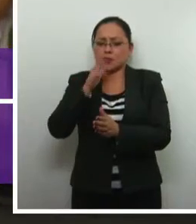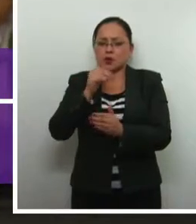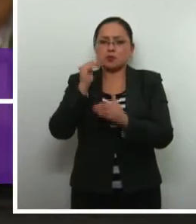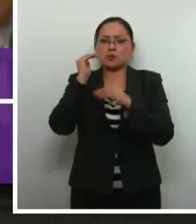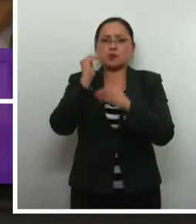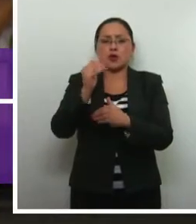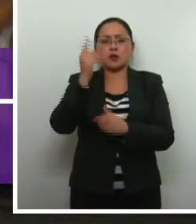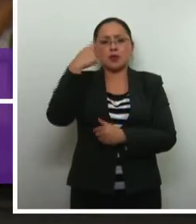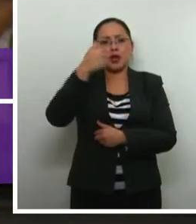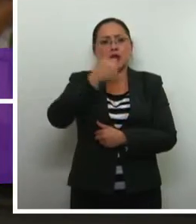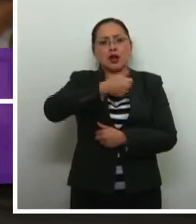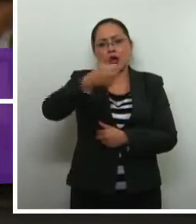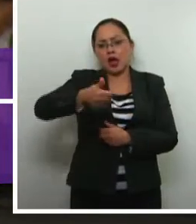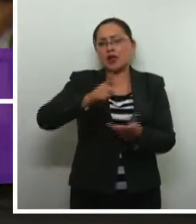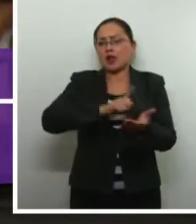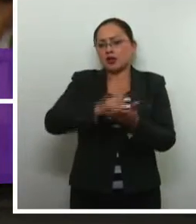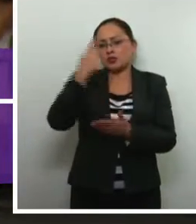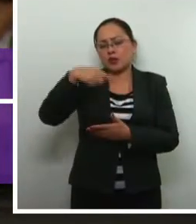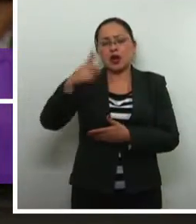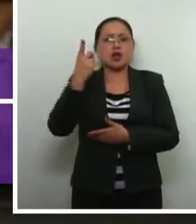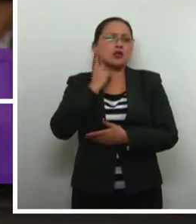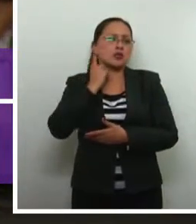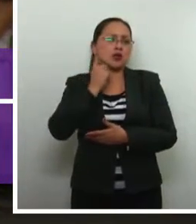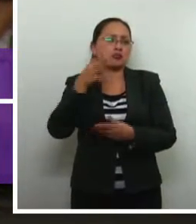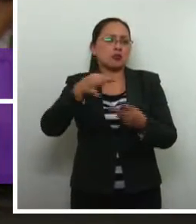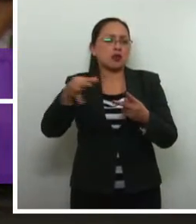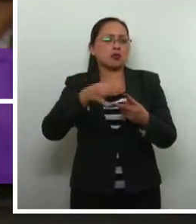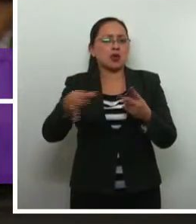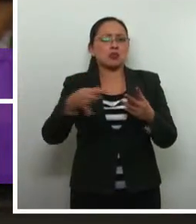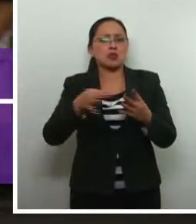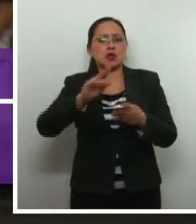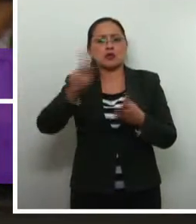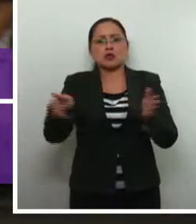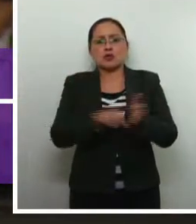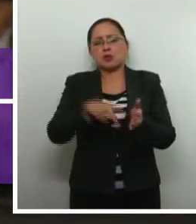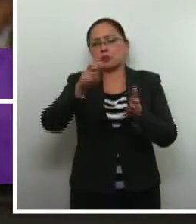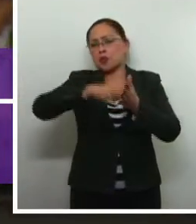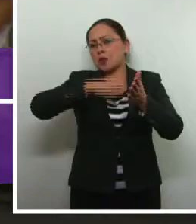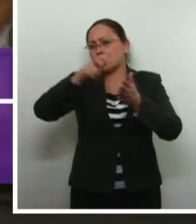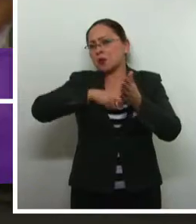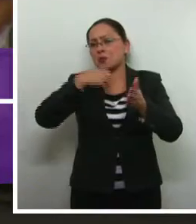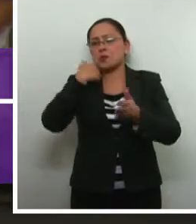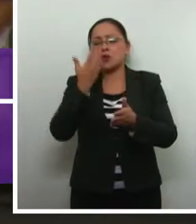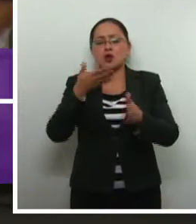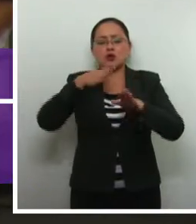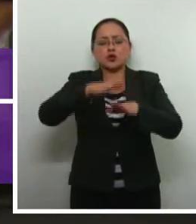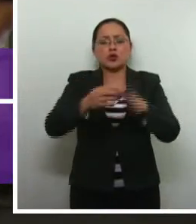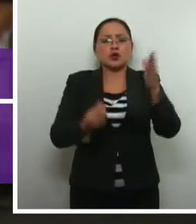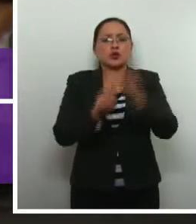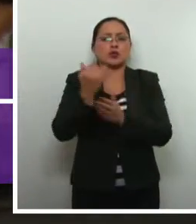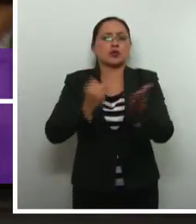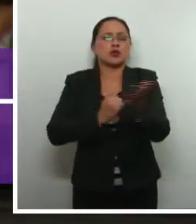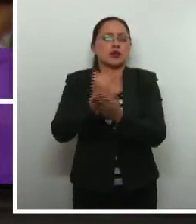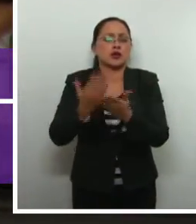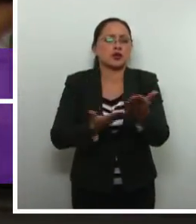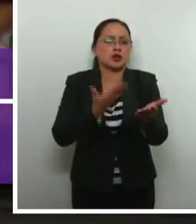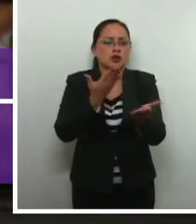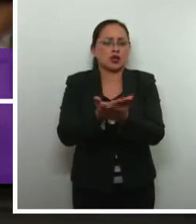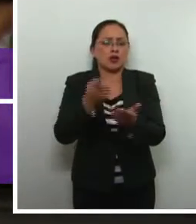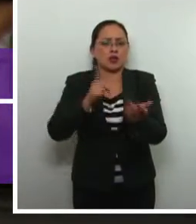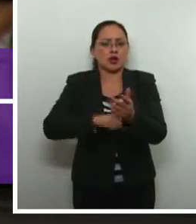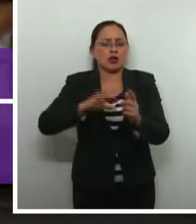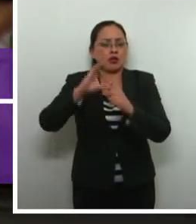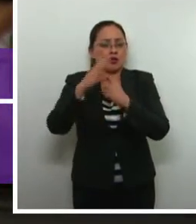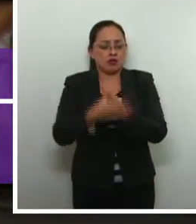restringir los derechos de los legisladores a formular reservas sobre el nuevo dictamen de la